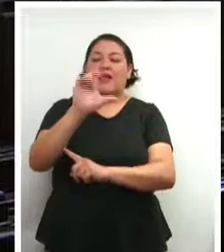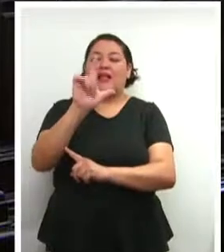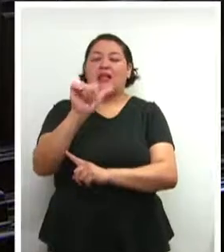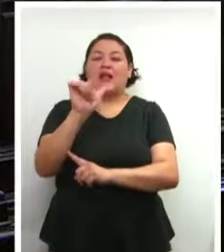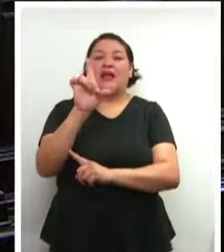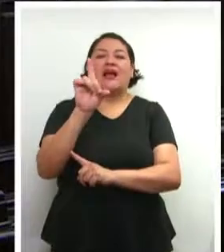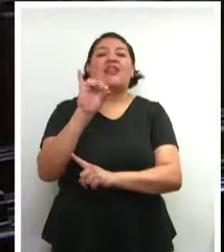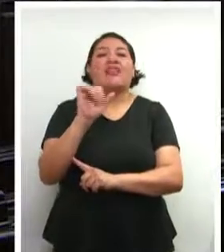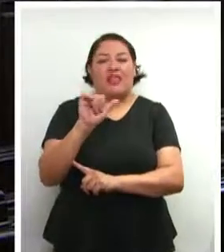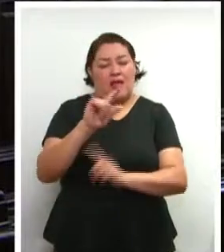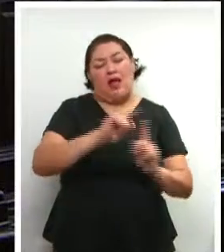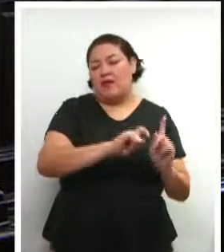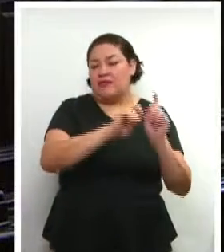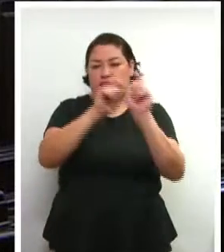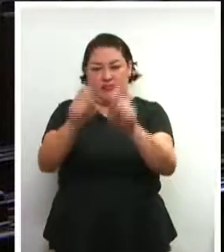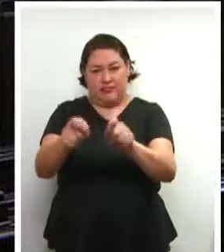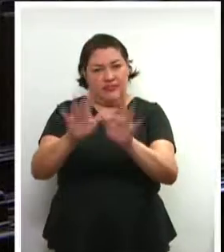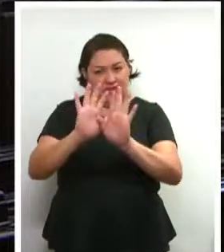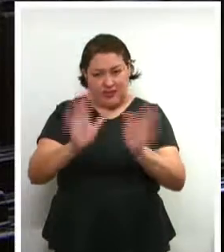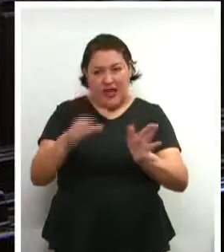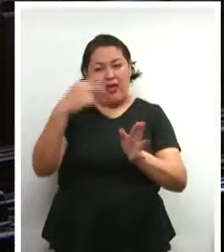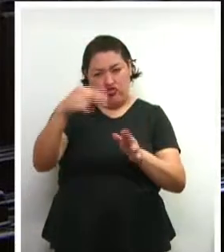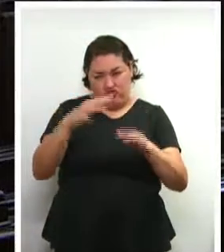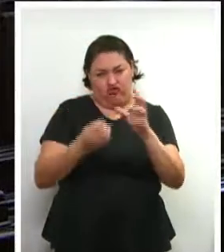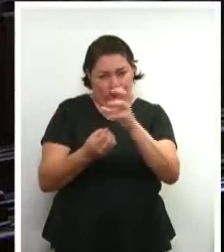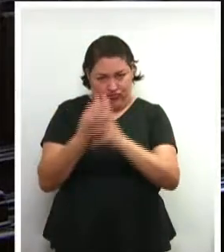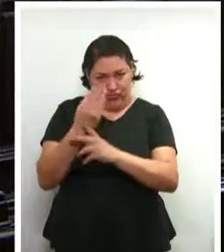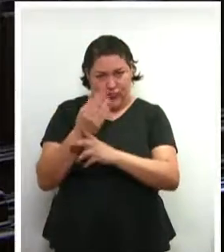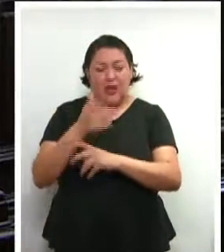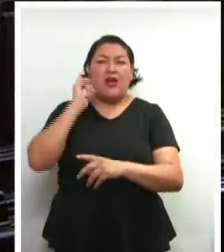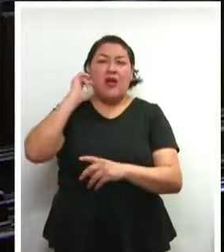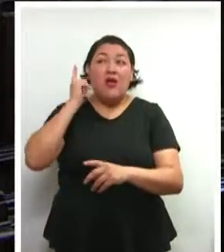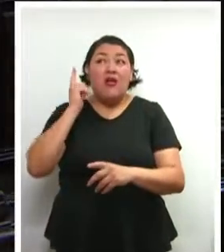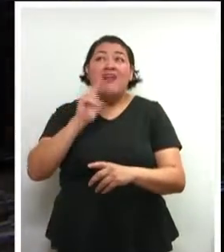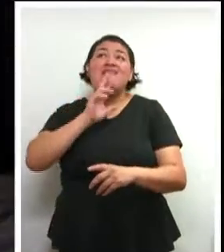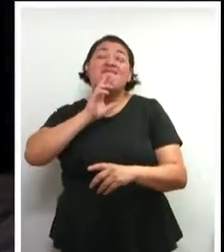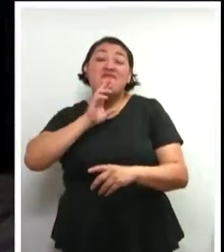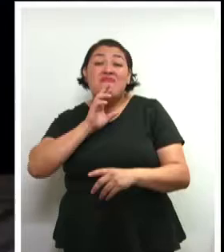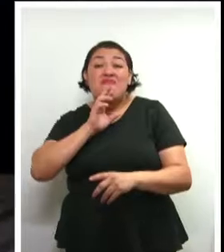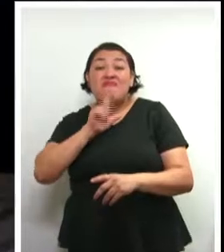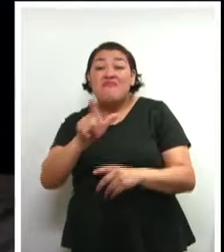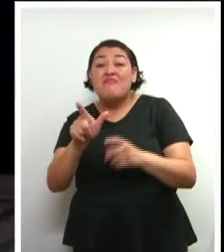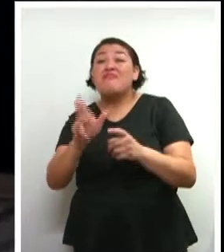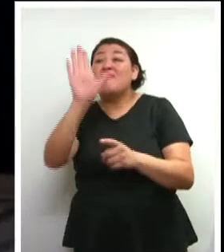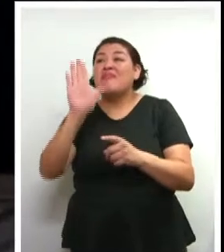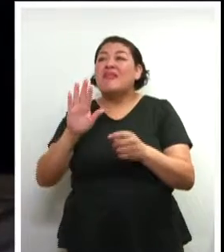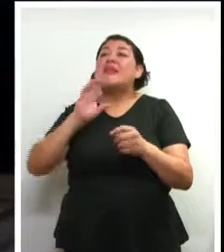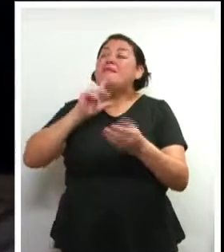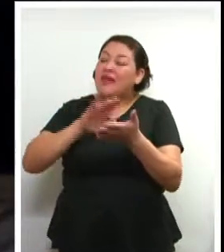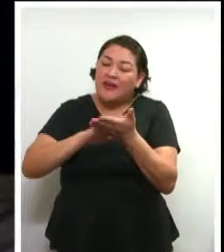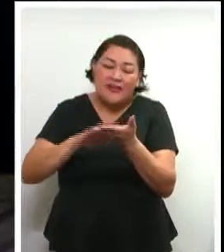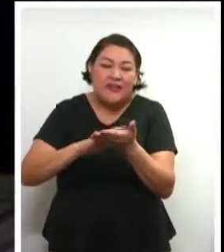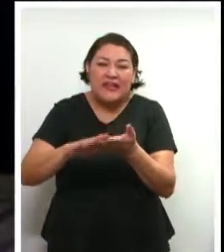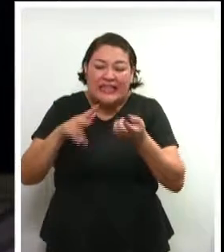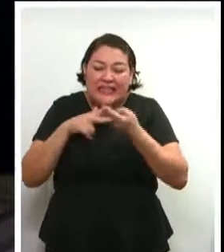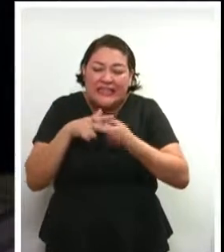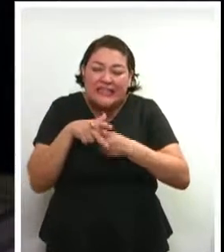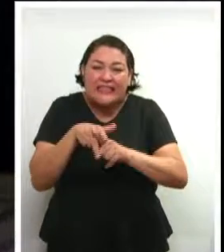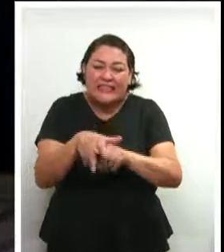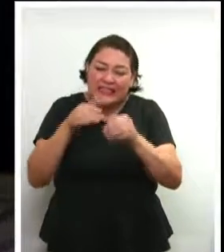gustado, a mí, no sé si a ustedes, empezar de un ejercicio de base cero. Si íbamos a